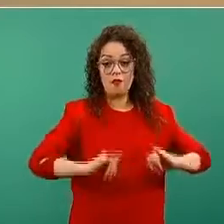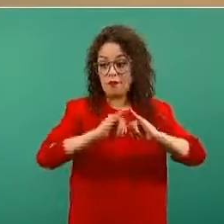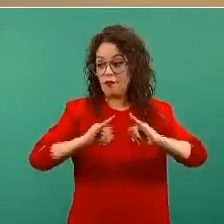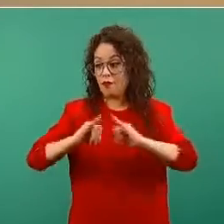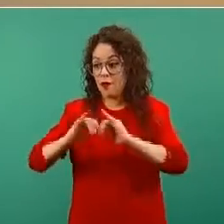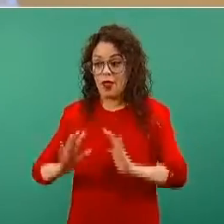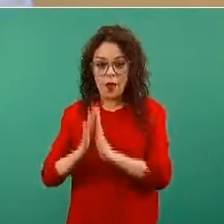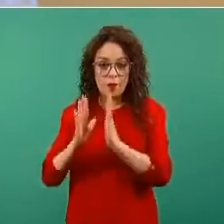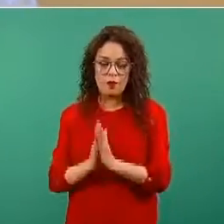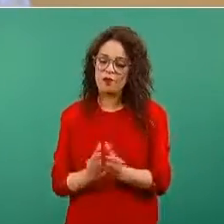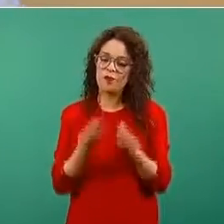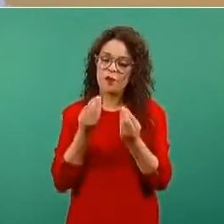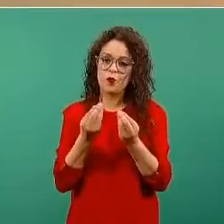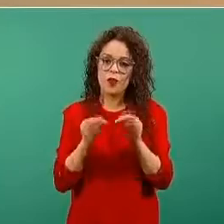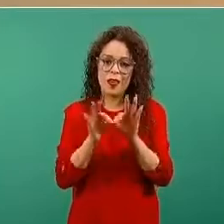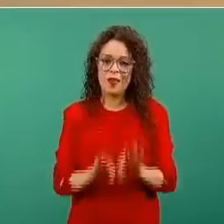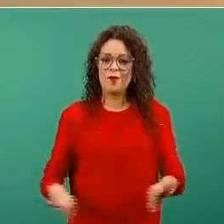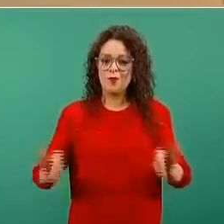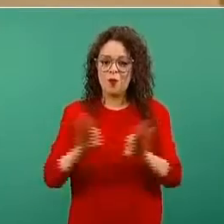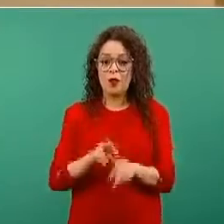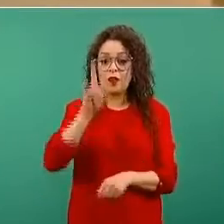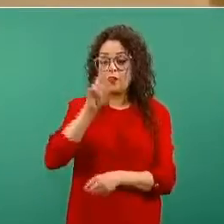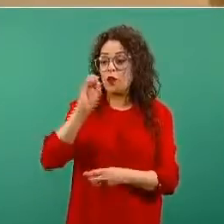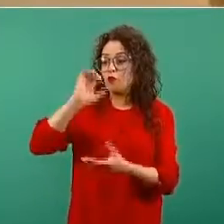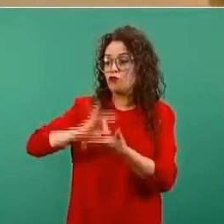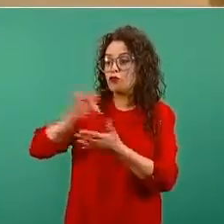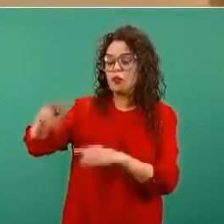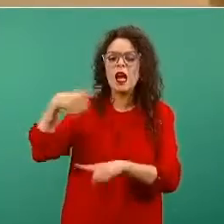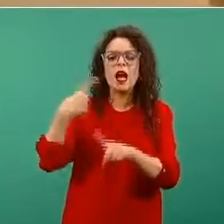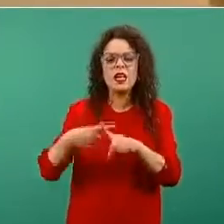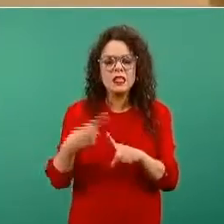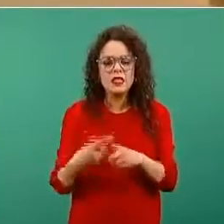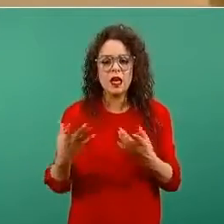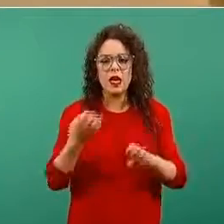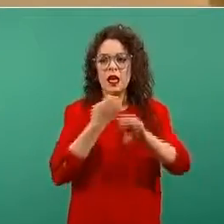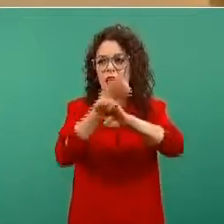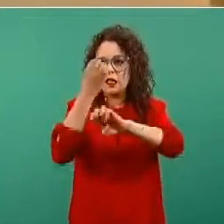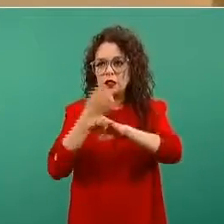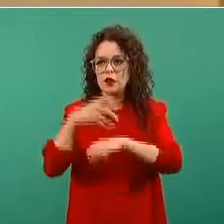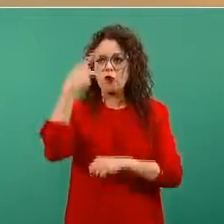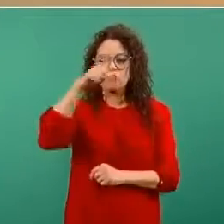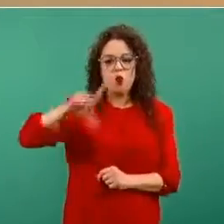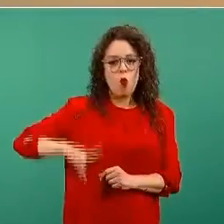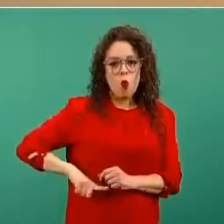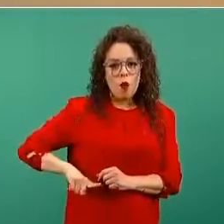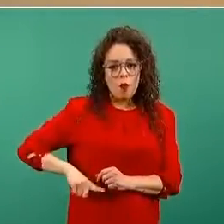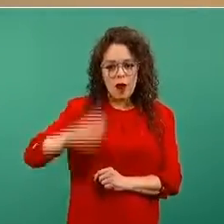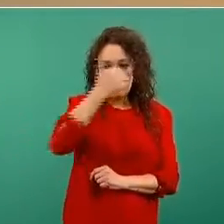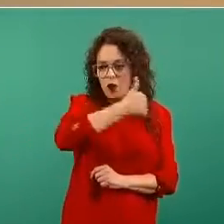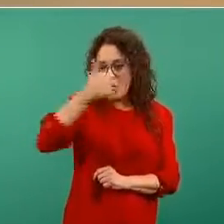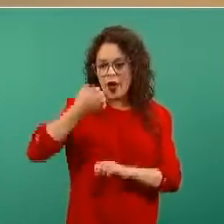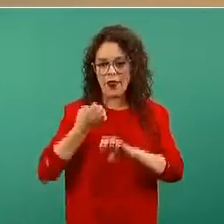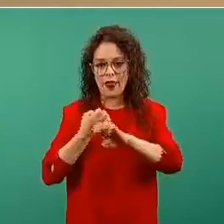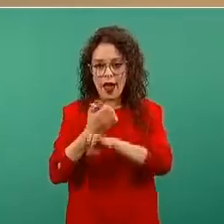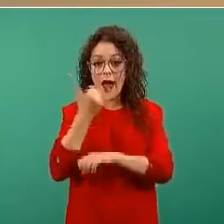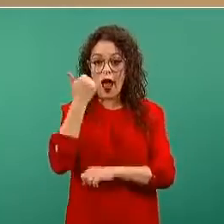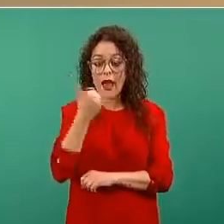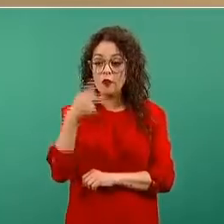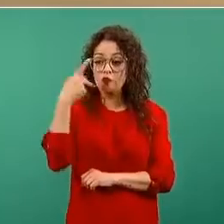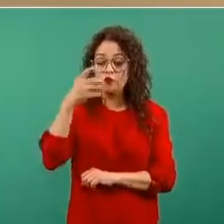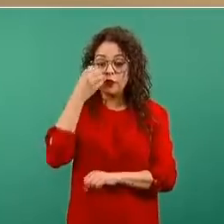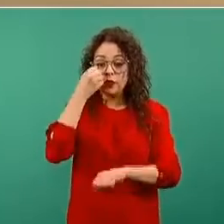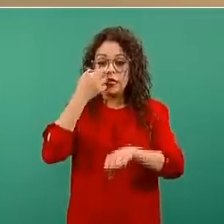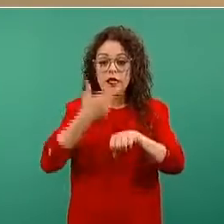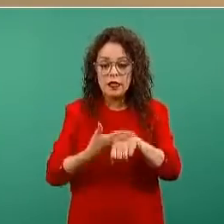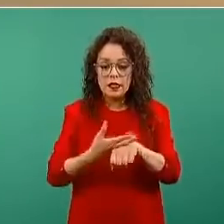agradecemos también, y lo destacamos, a las entidades federativas, sus gobiernos estatales y en particular sus secretarías de